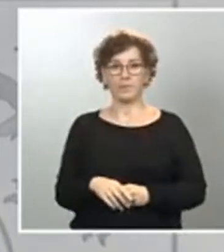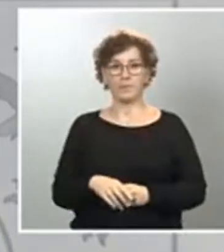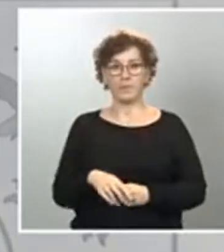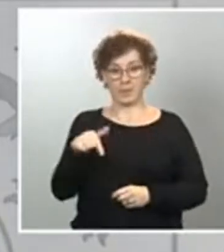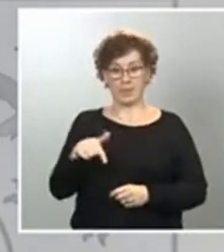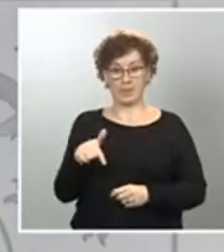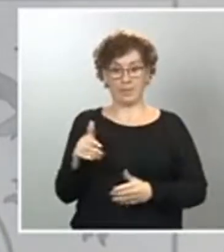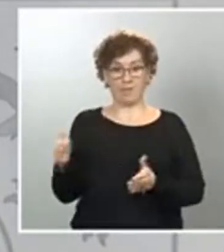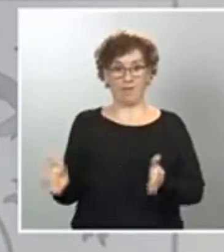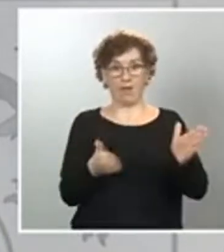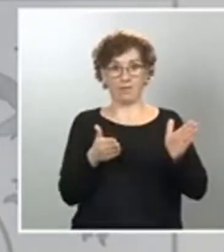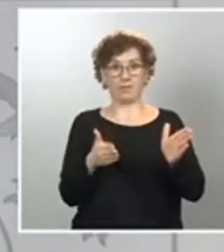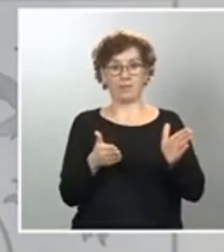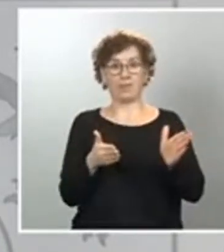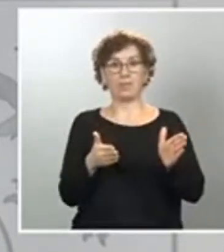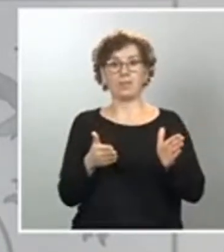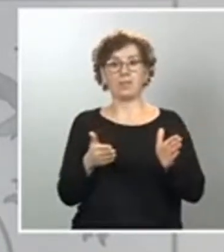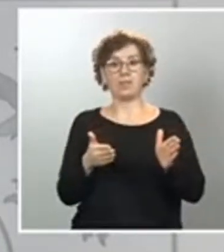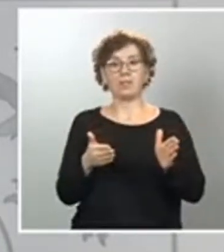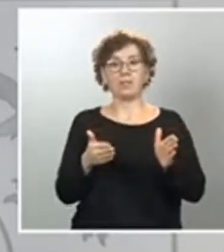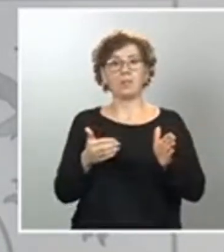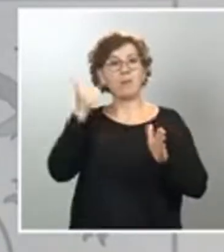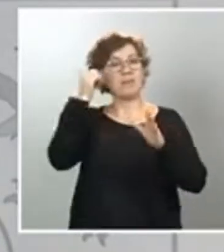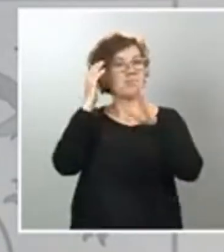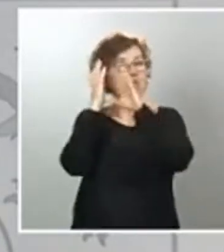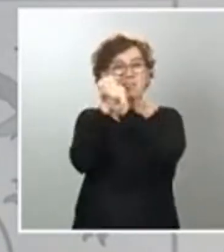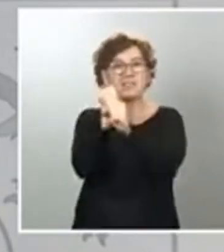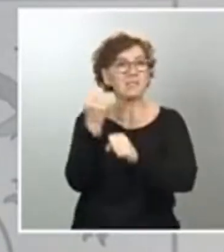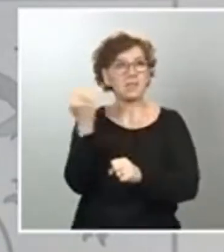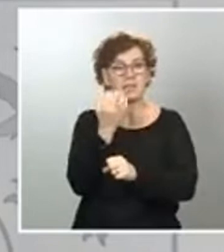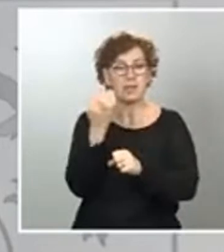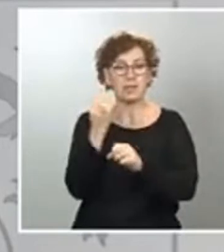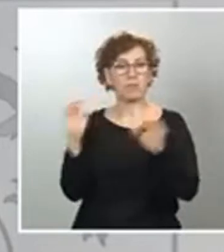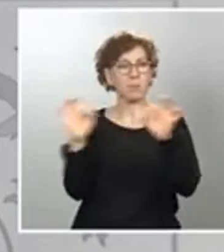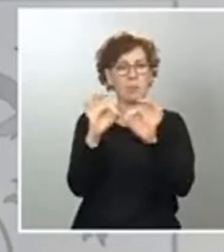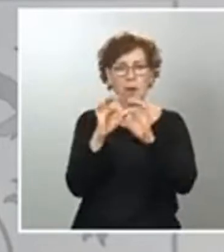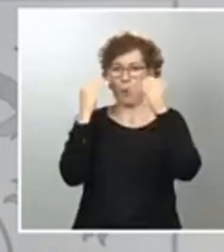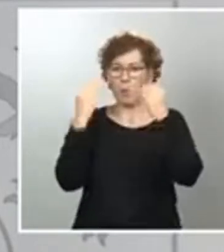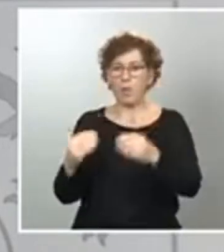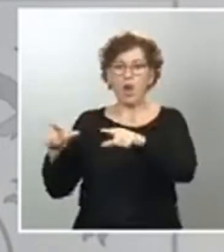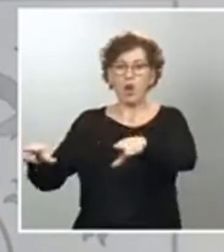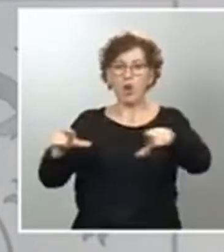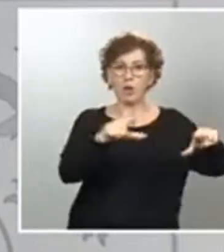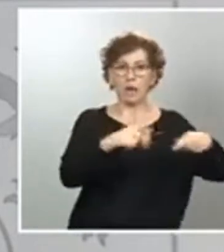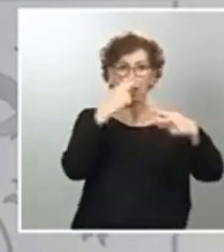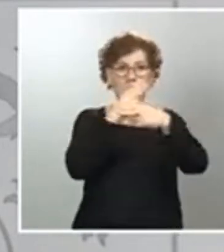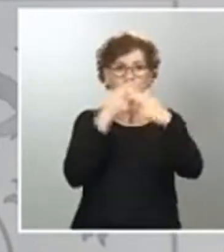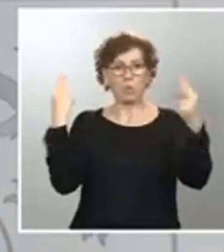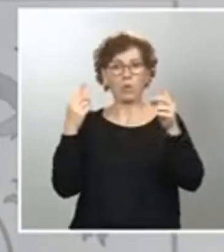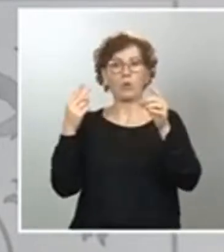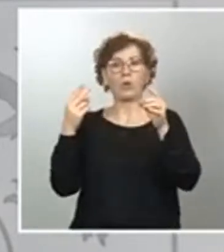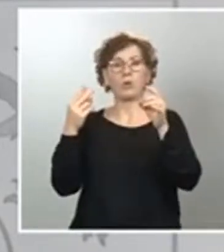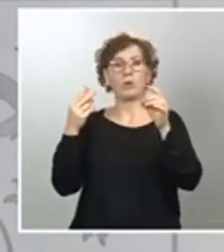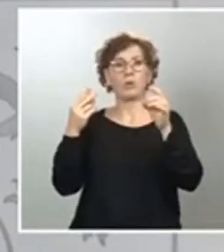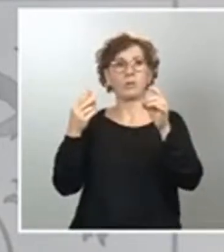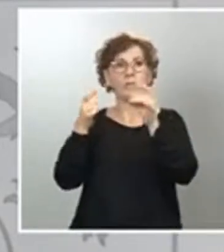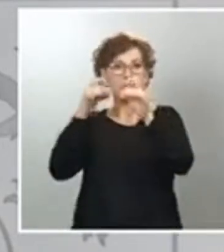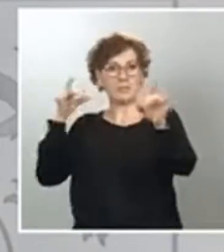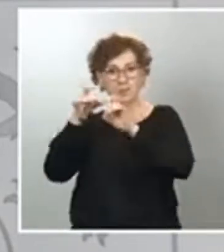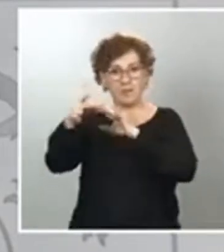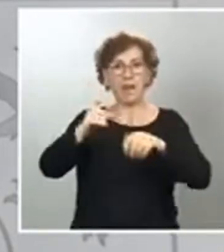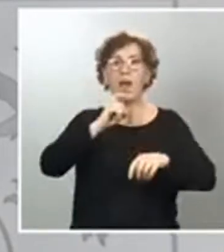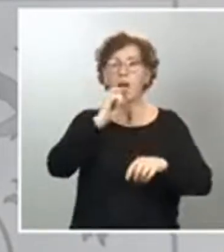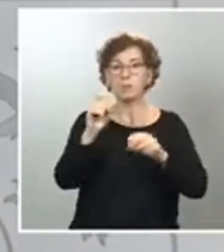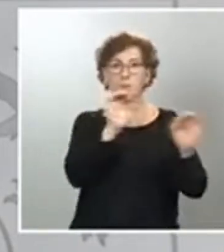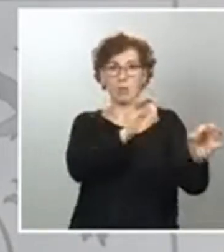a intensificar la preparación de todos los locales públicos con señalización y medidas de protección para preparar el comienzo de la